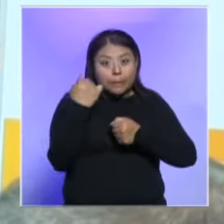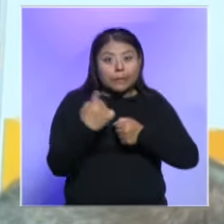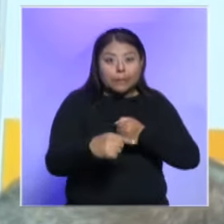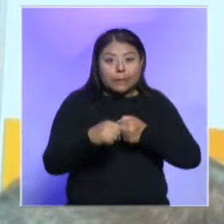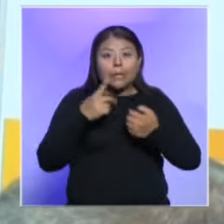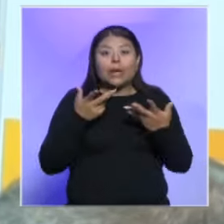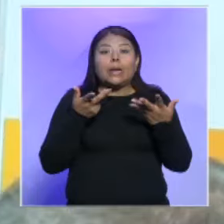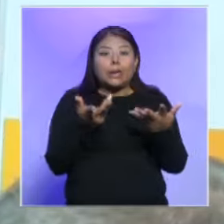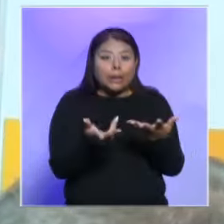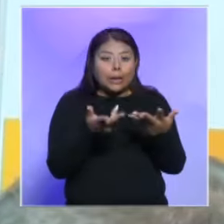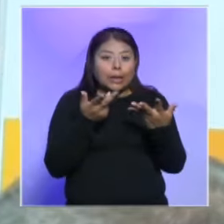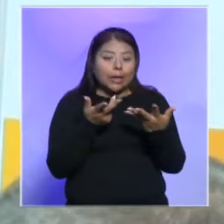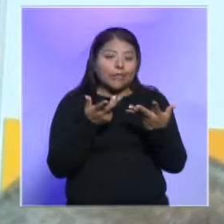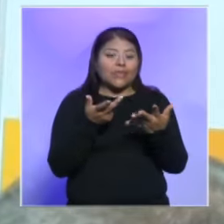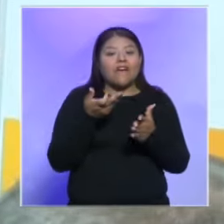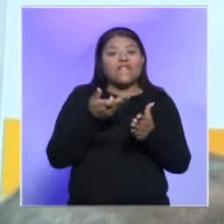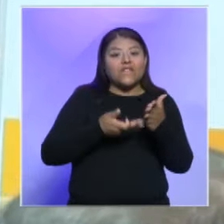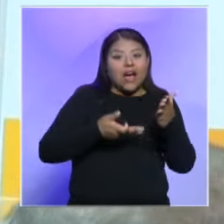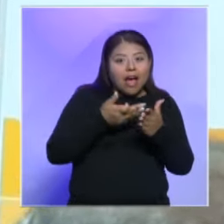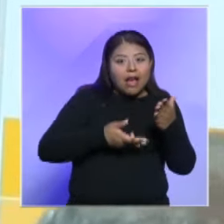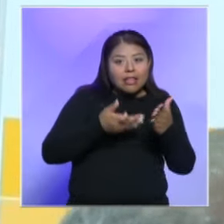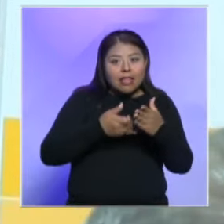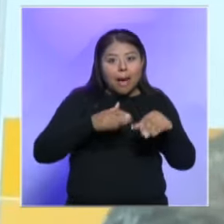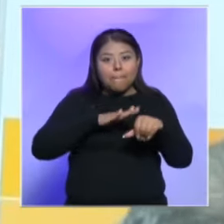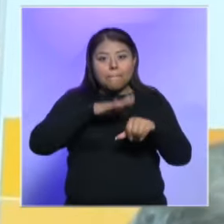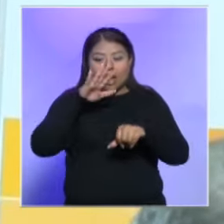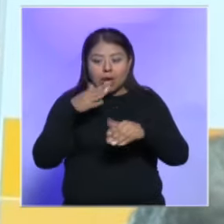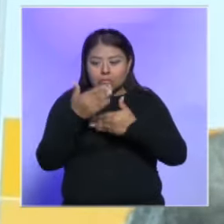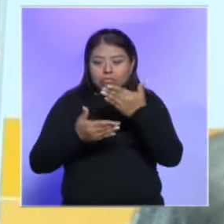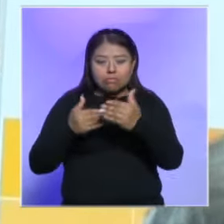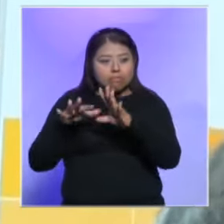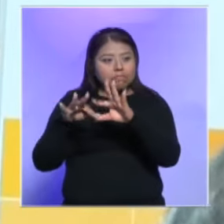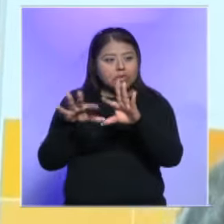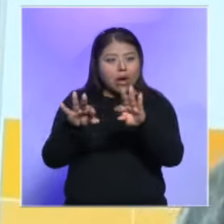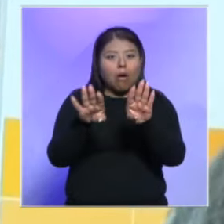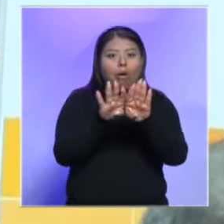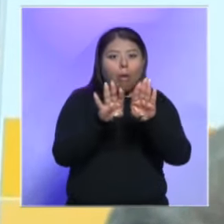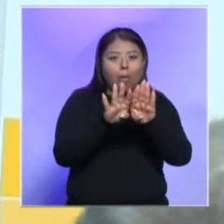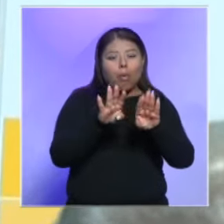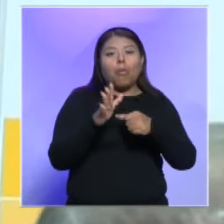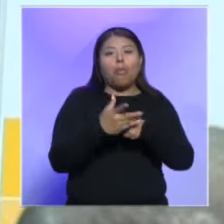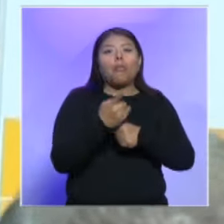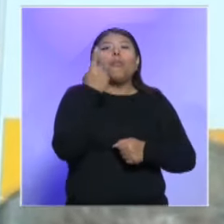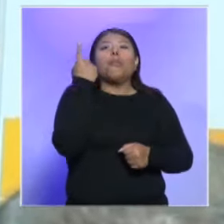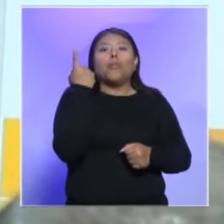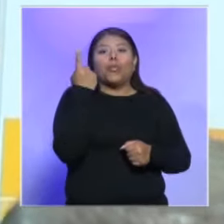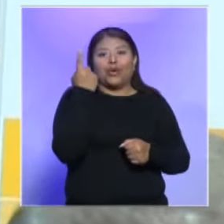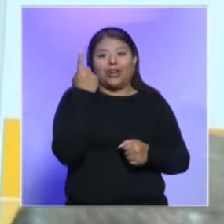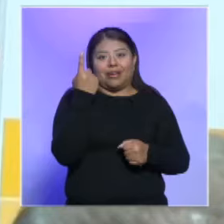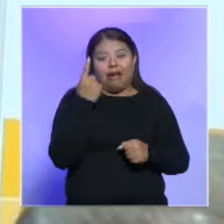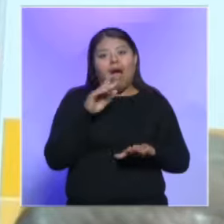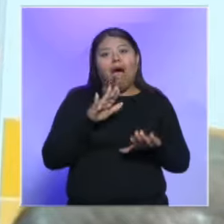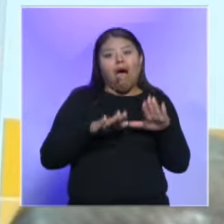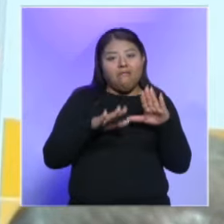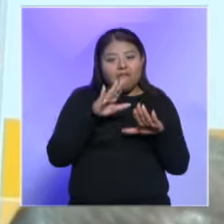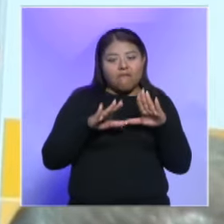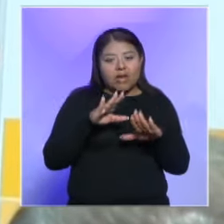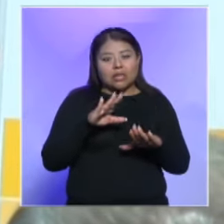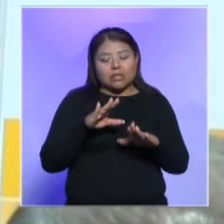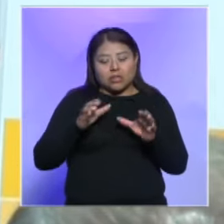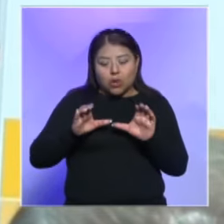encuentran en primer lugar esta vía para poder entrar a una candidatura, tanto porque les es negada por un partido político